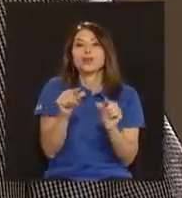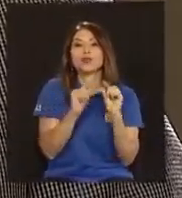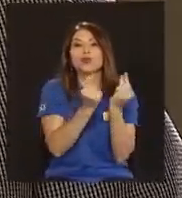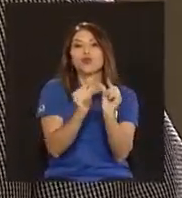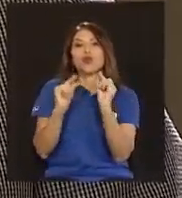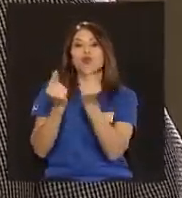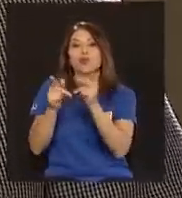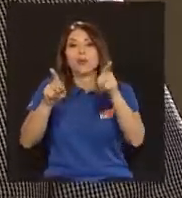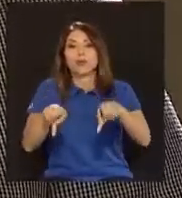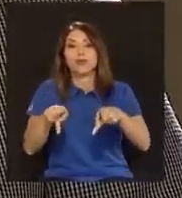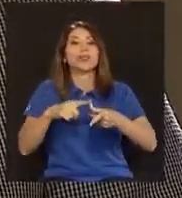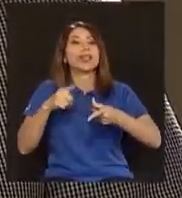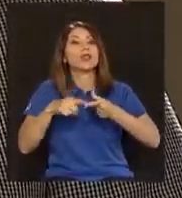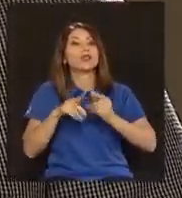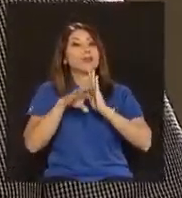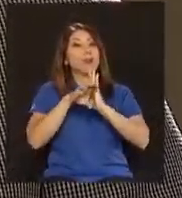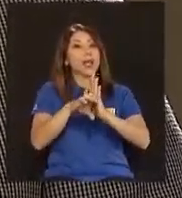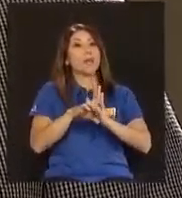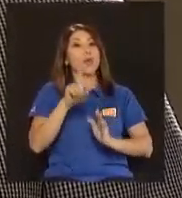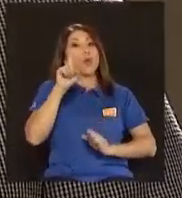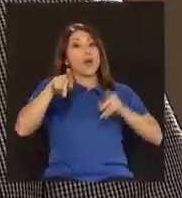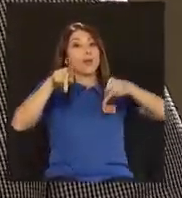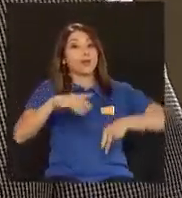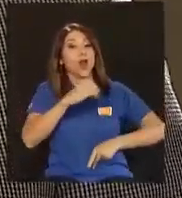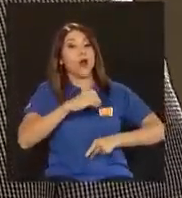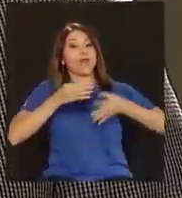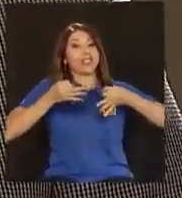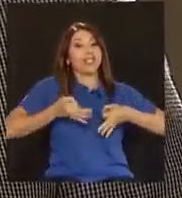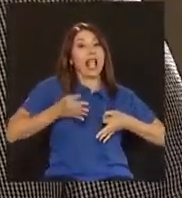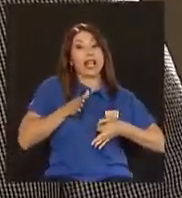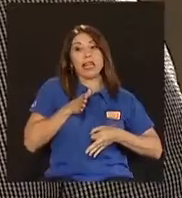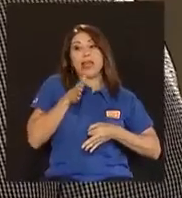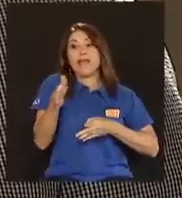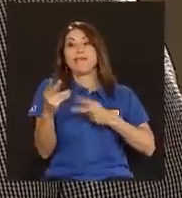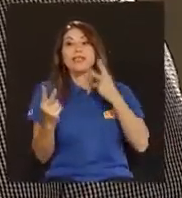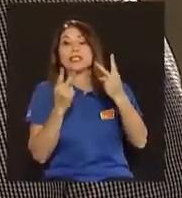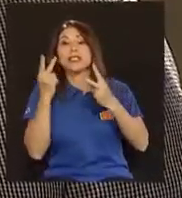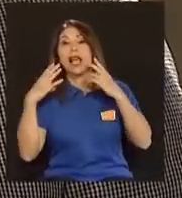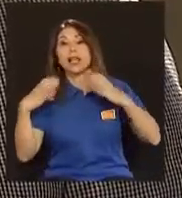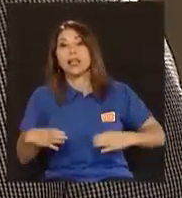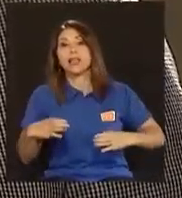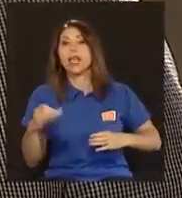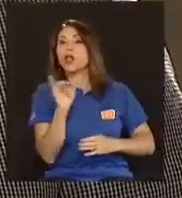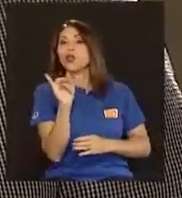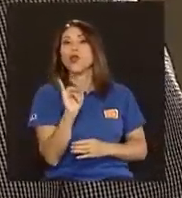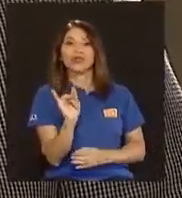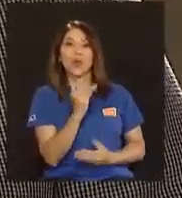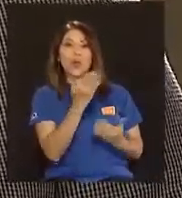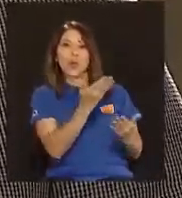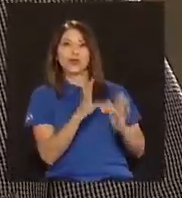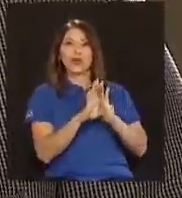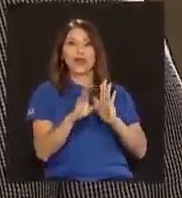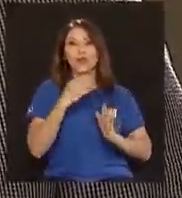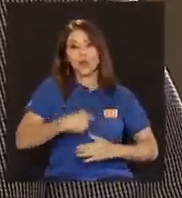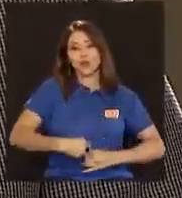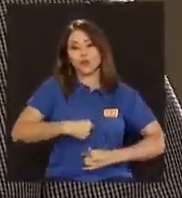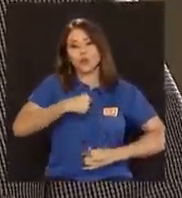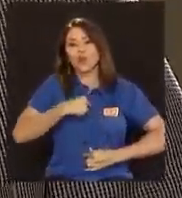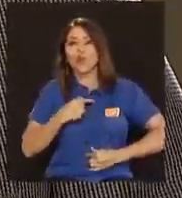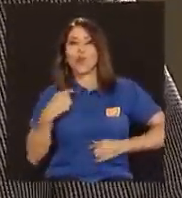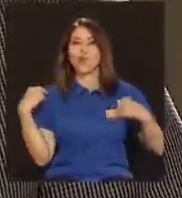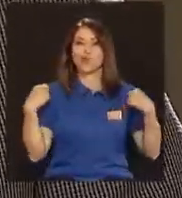del oficial que visita al cliente es un formato diferente, ¿verdad? No va así también presentado como vos, con saco y corbata, primero porque esos calores